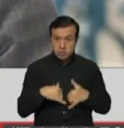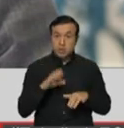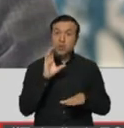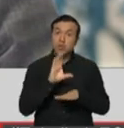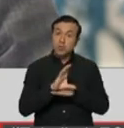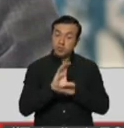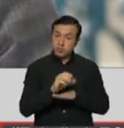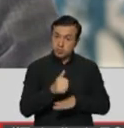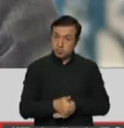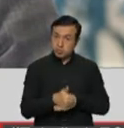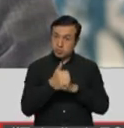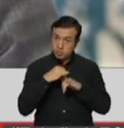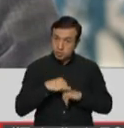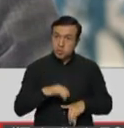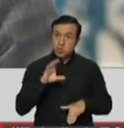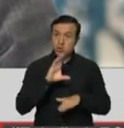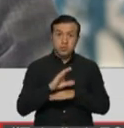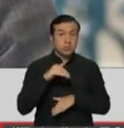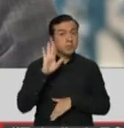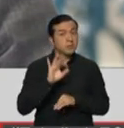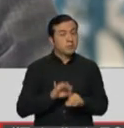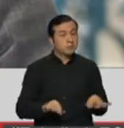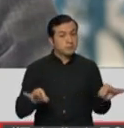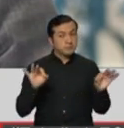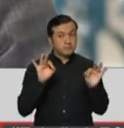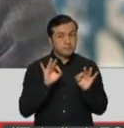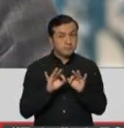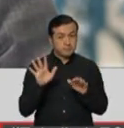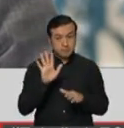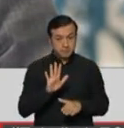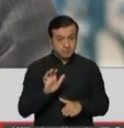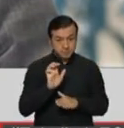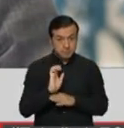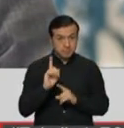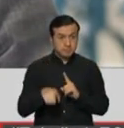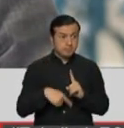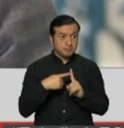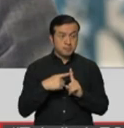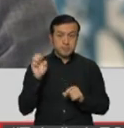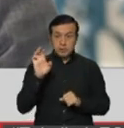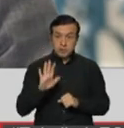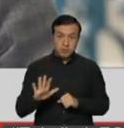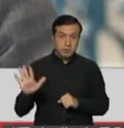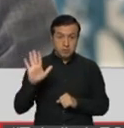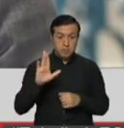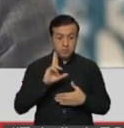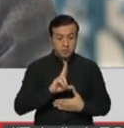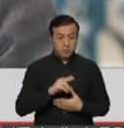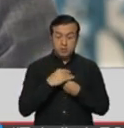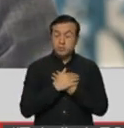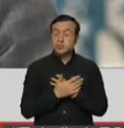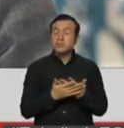las autoridades. El consejo más importante que vale en el Ecuador, como vale en Europa, como vale en Norteamérica,